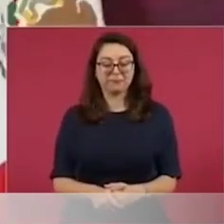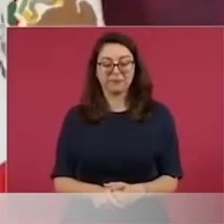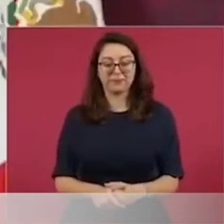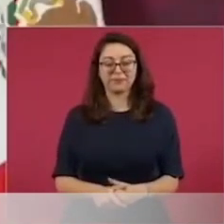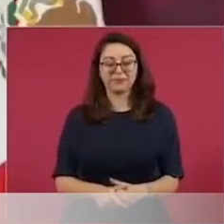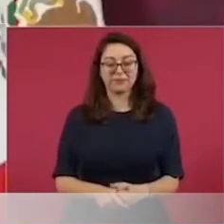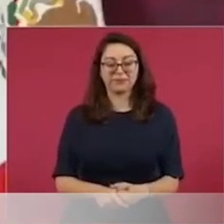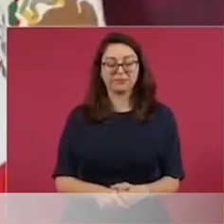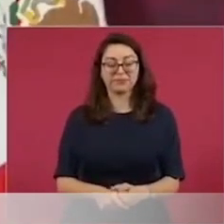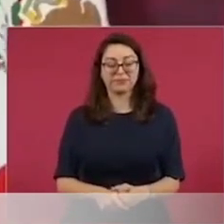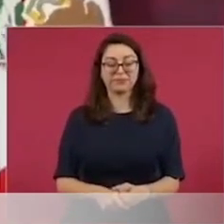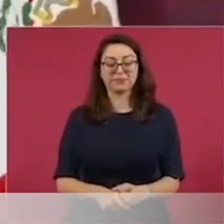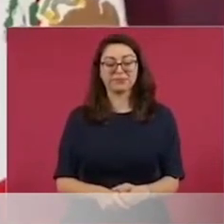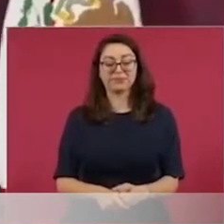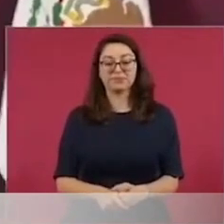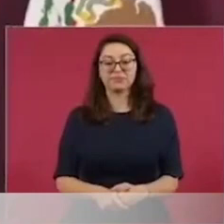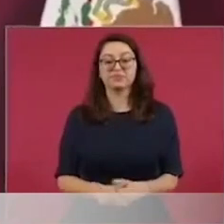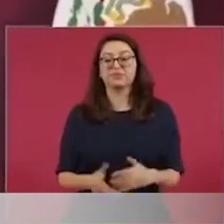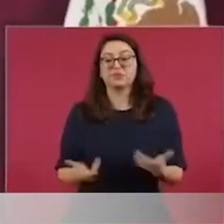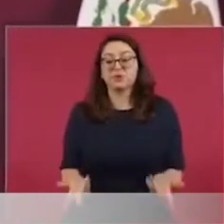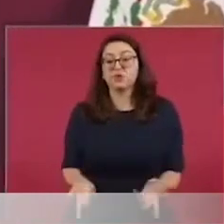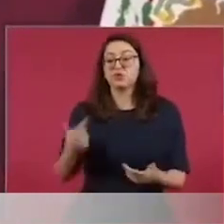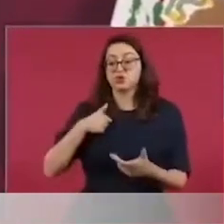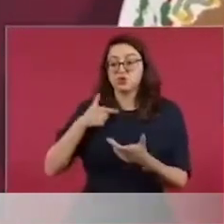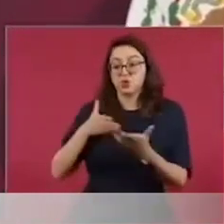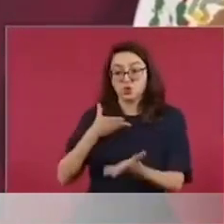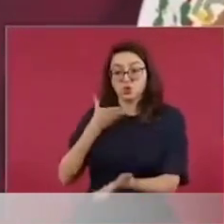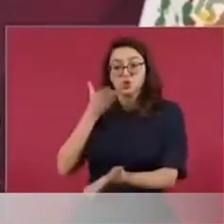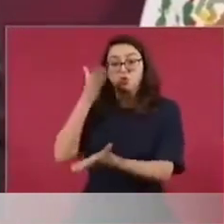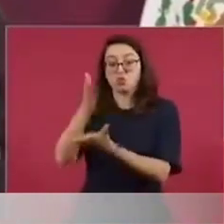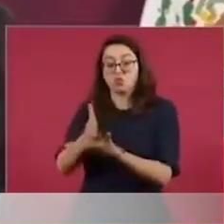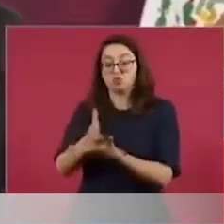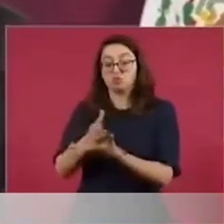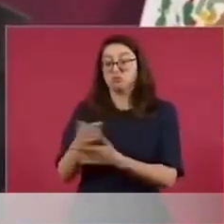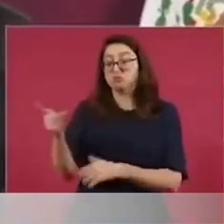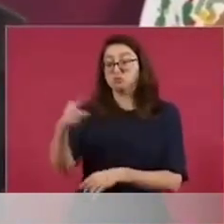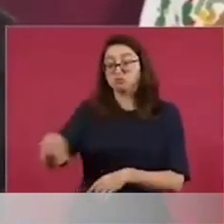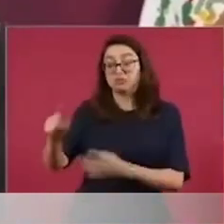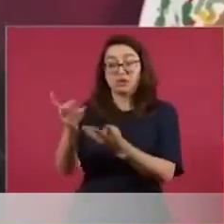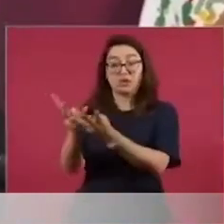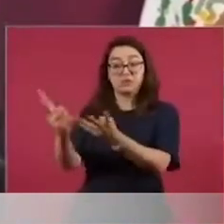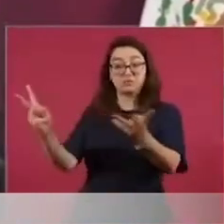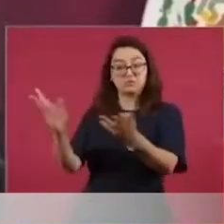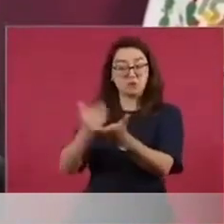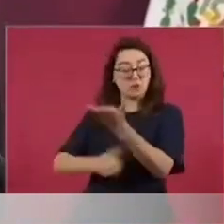y hay una agresión. De pura casualidad,